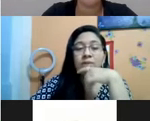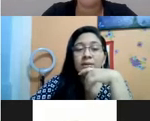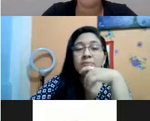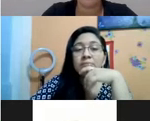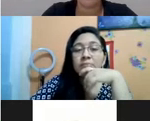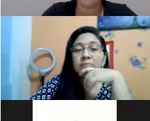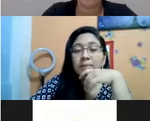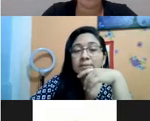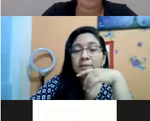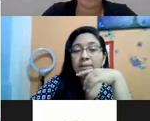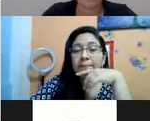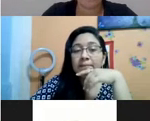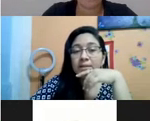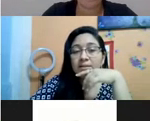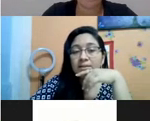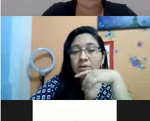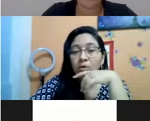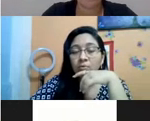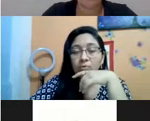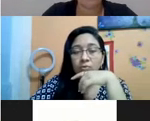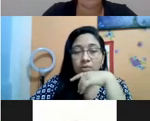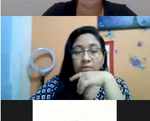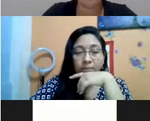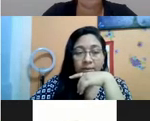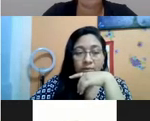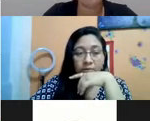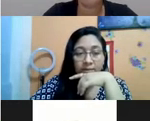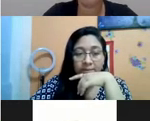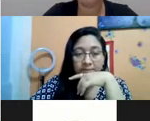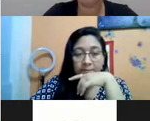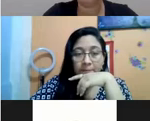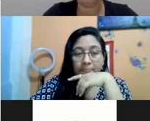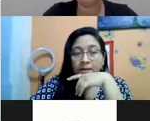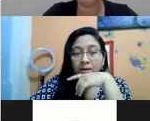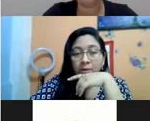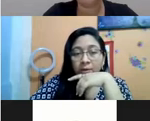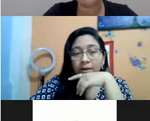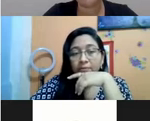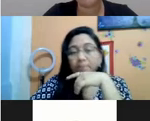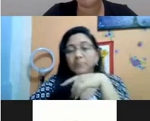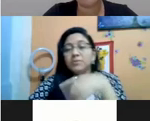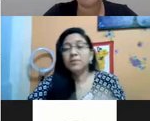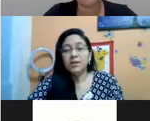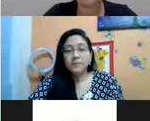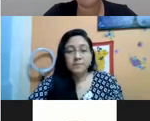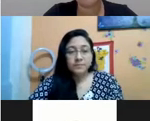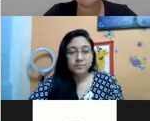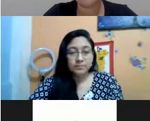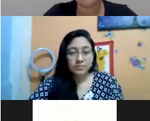luce en temas en pestañas y cómo luce formato de temas. Lo voy a dejar en formato